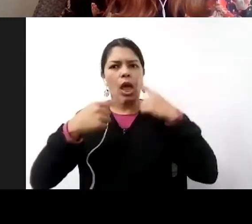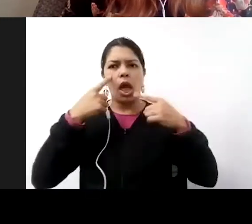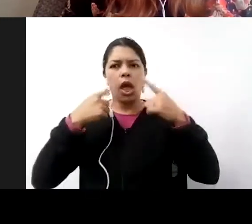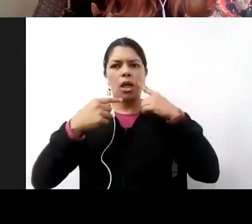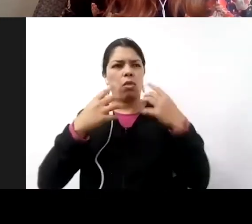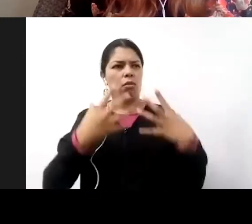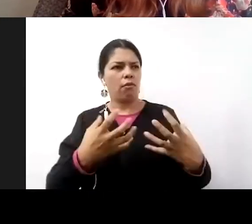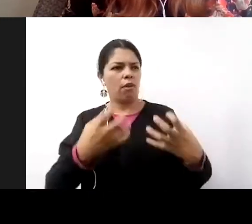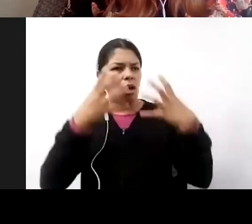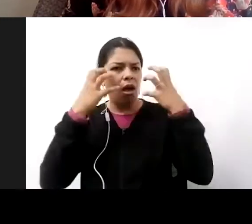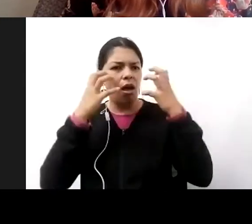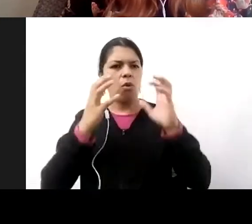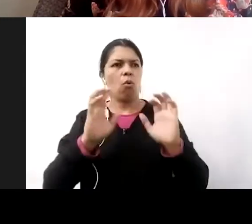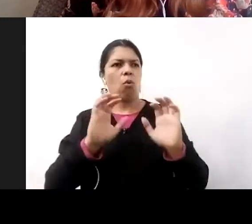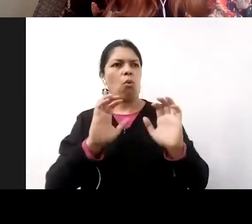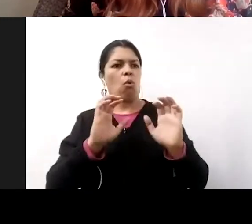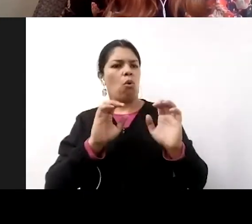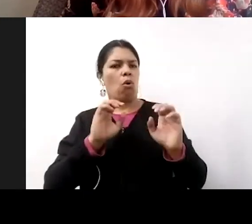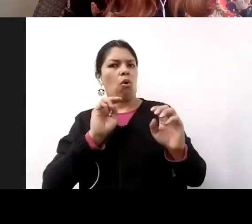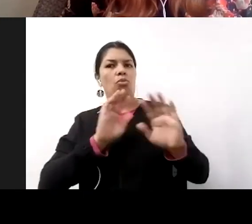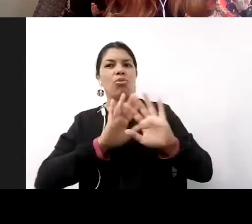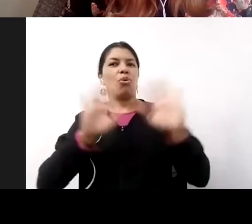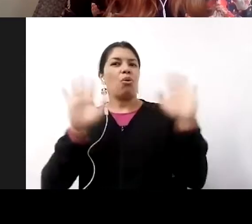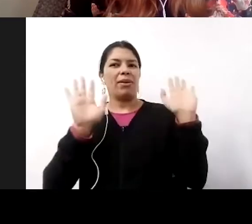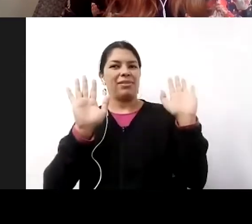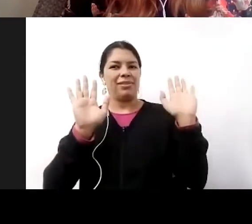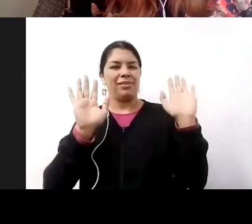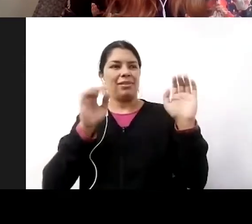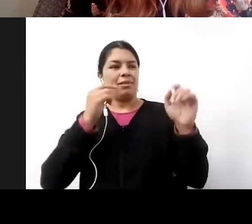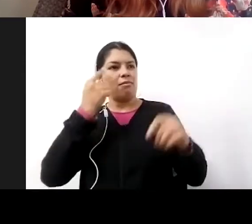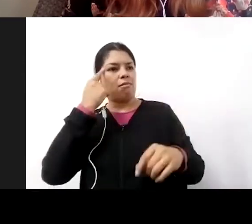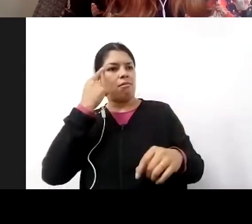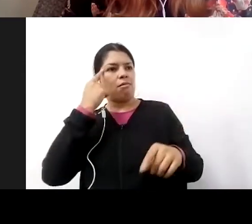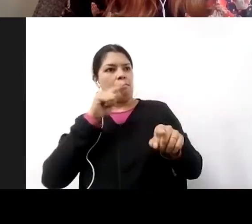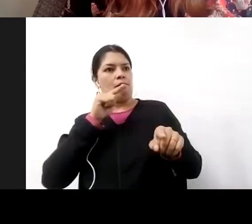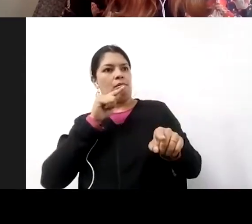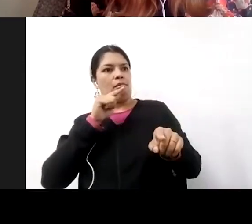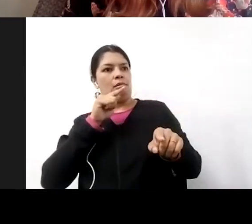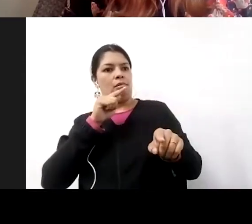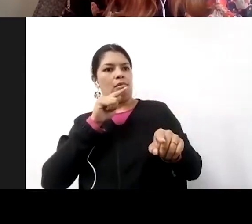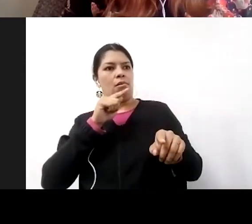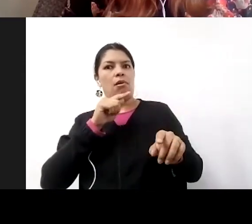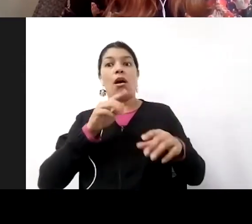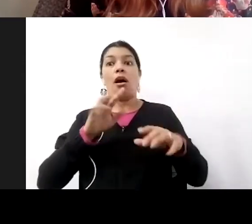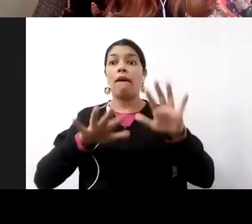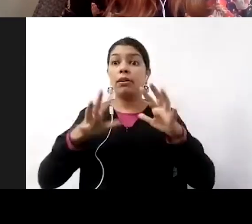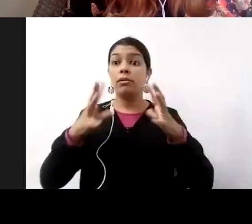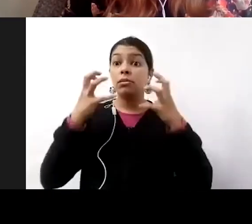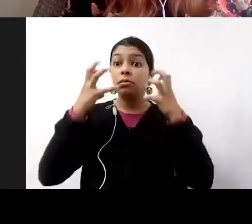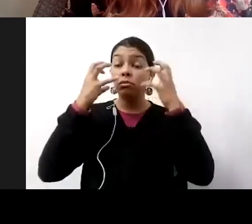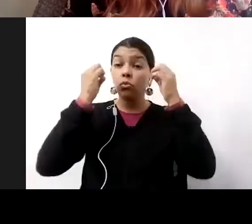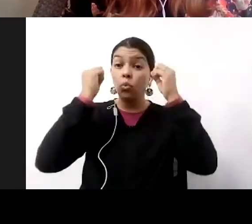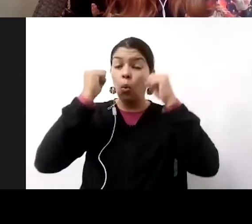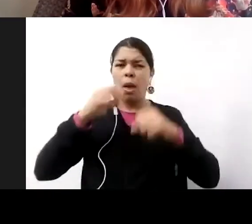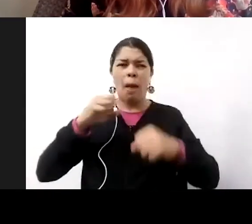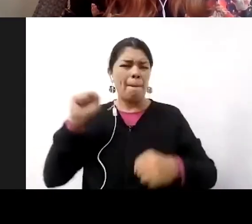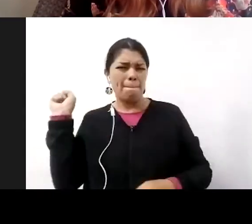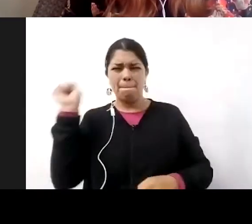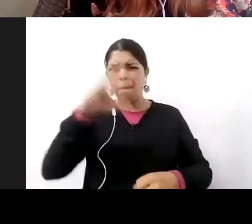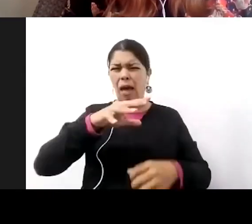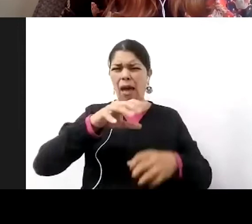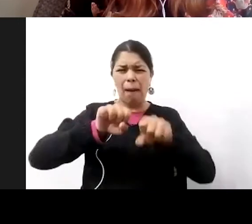el reproche. A veces incluso se puede llegar a romper objetos o agredir al otro, pero no